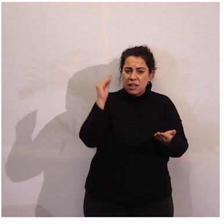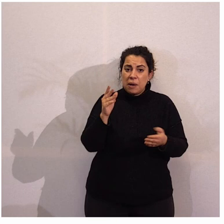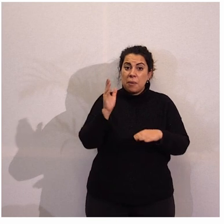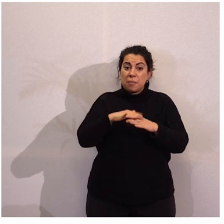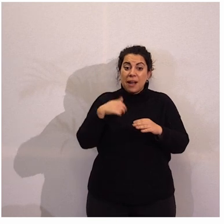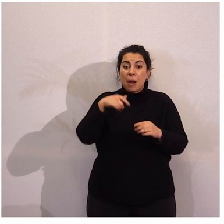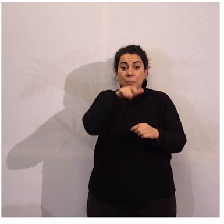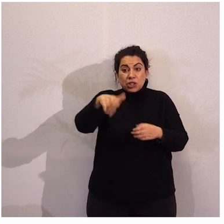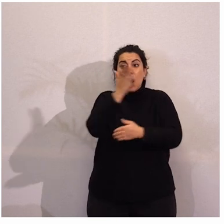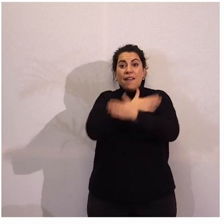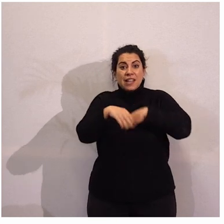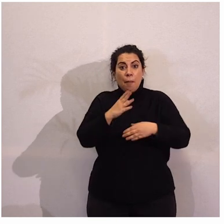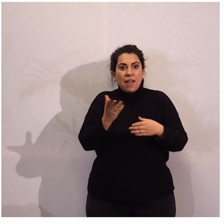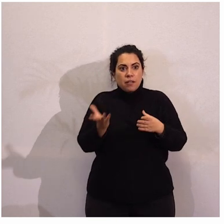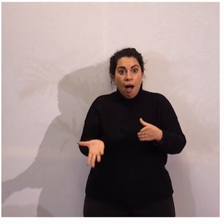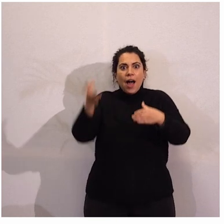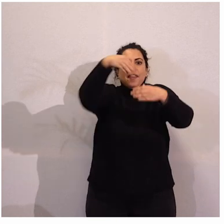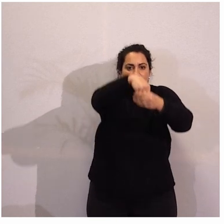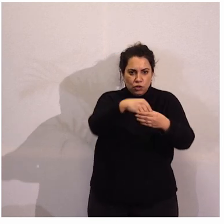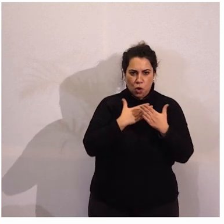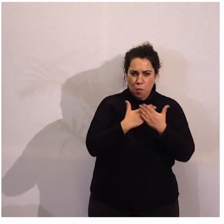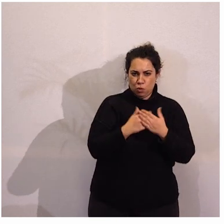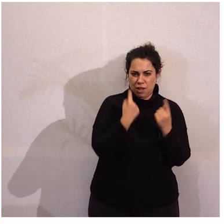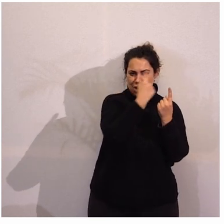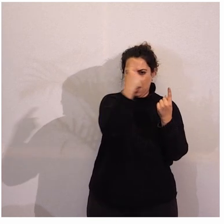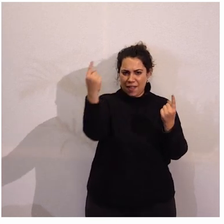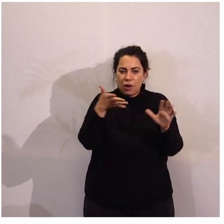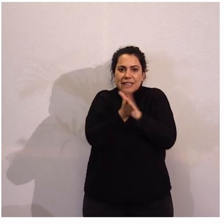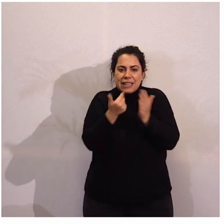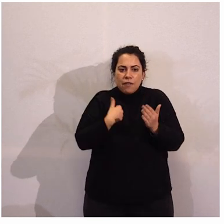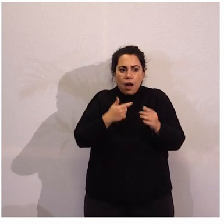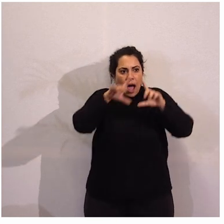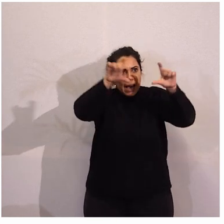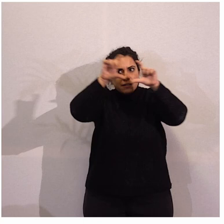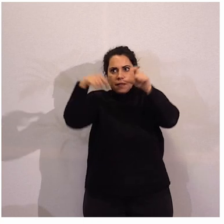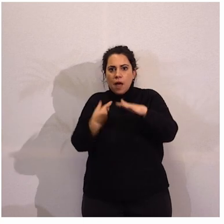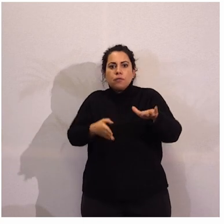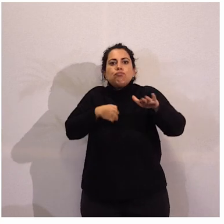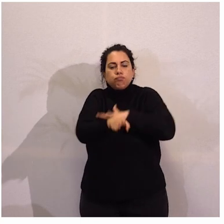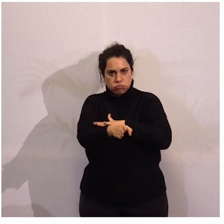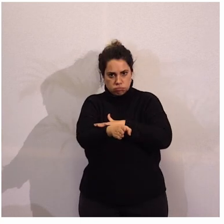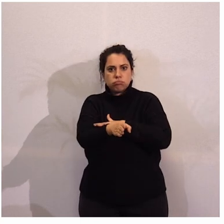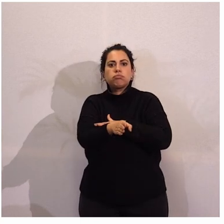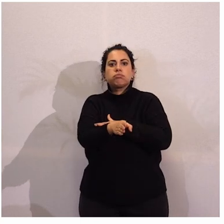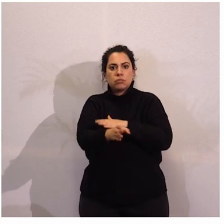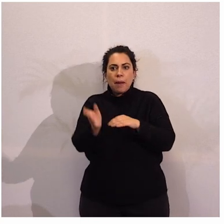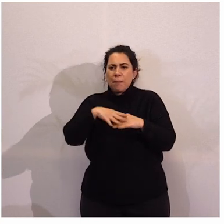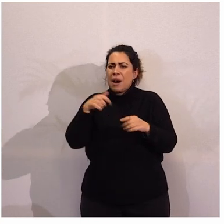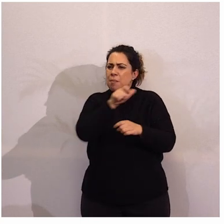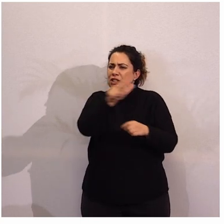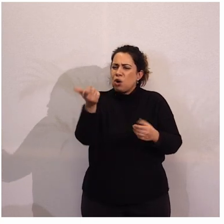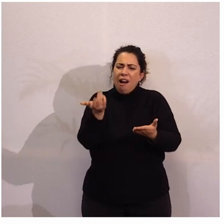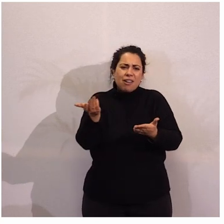a personas con discapacidad dentro de su voluntariado, a que hagan accesibles sus entidades para que cualquier